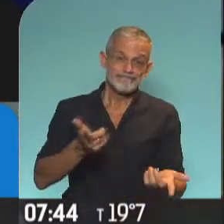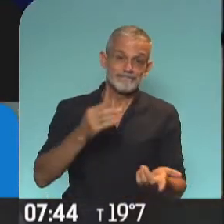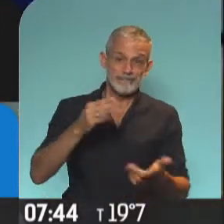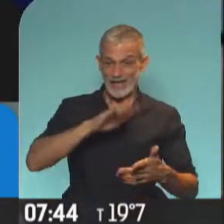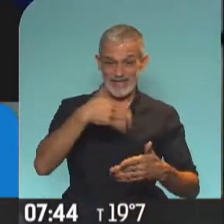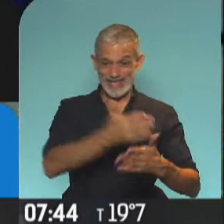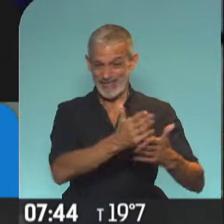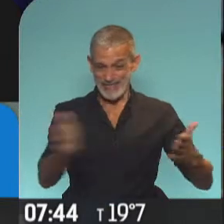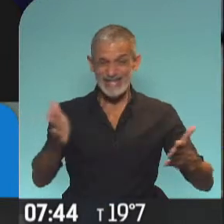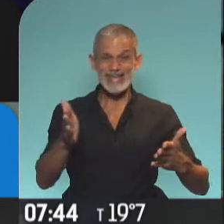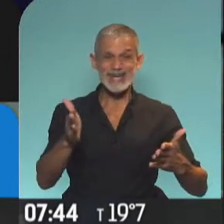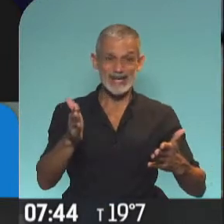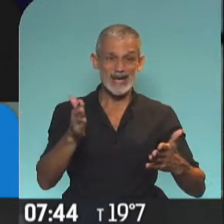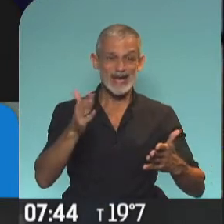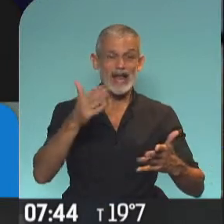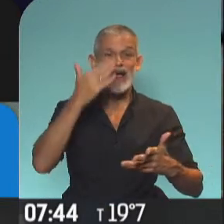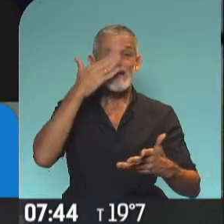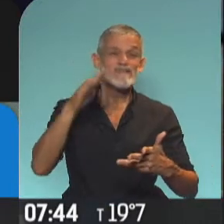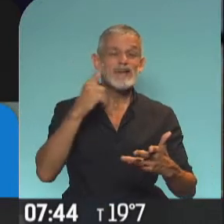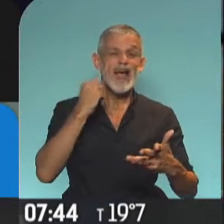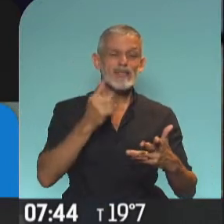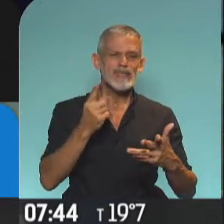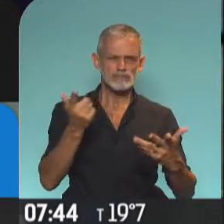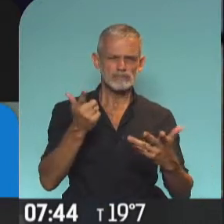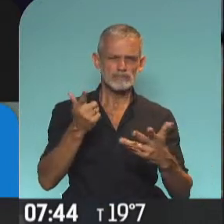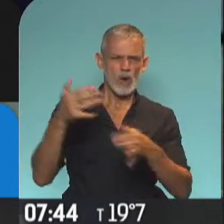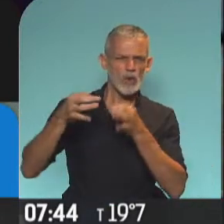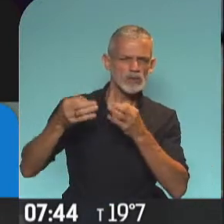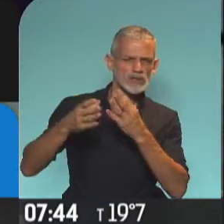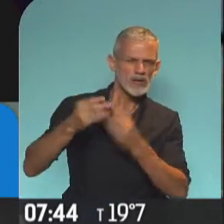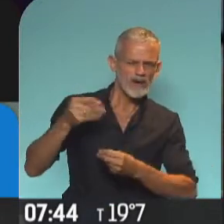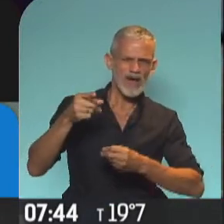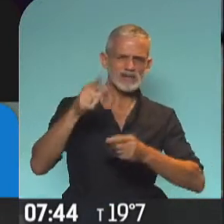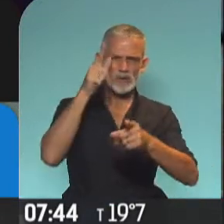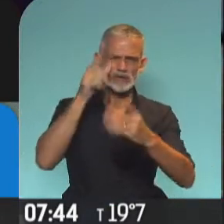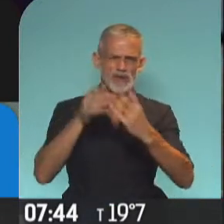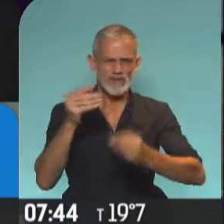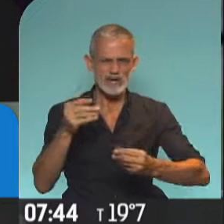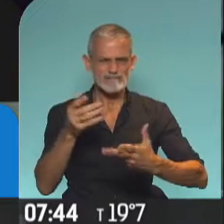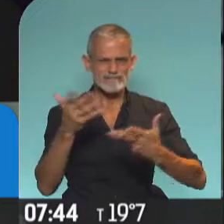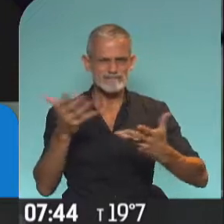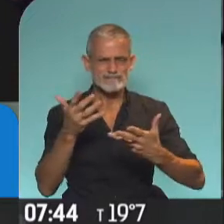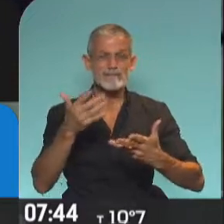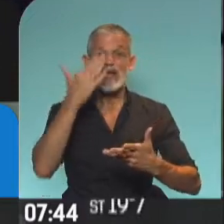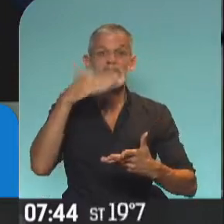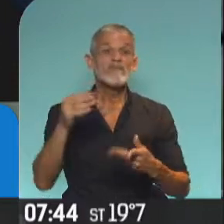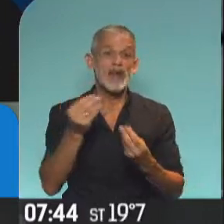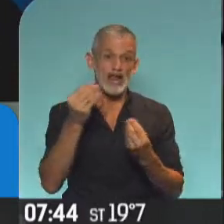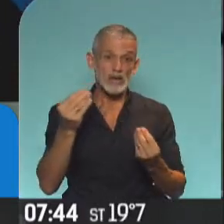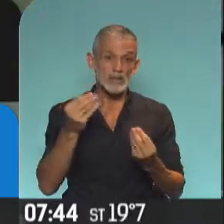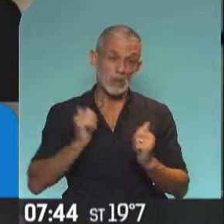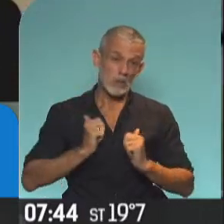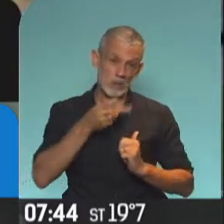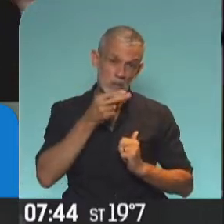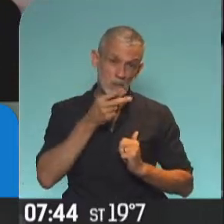día el actual y regular tanto del poder judicial como de la policía las consecuencias de su no accionar